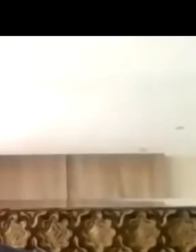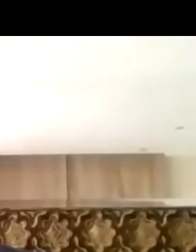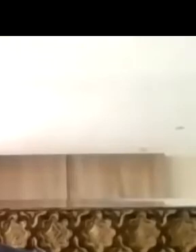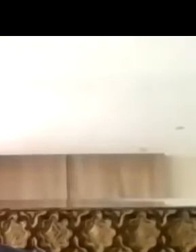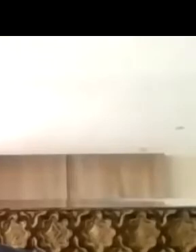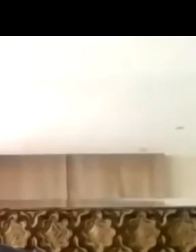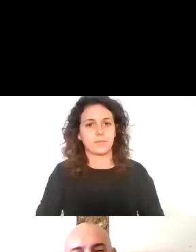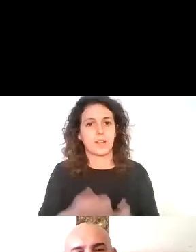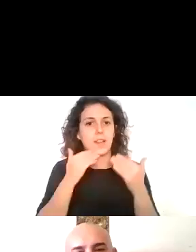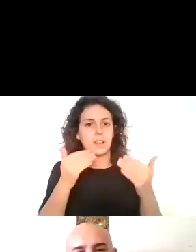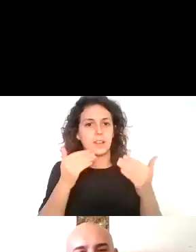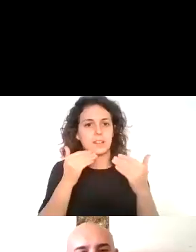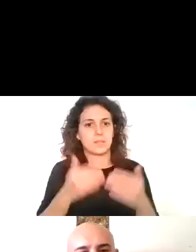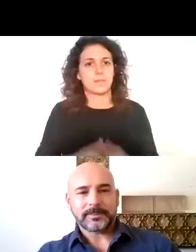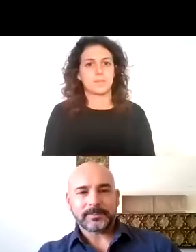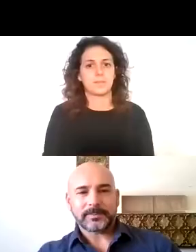gracias.